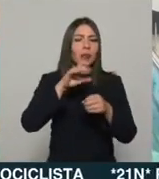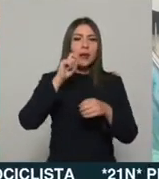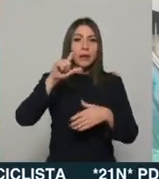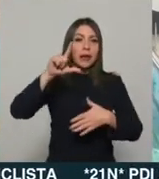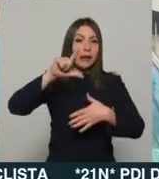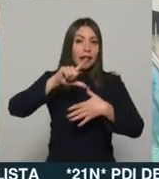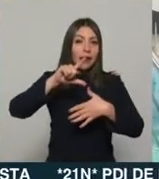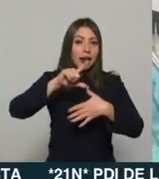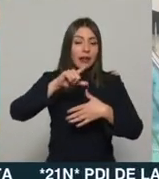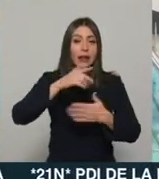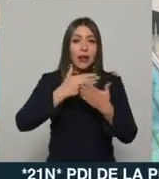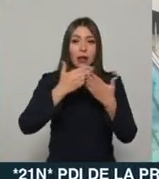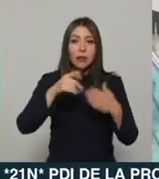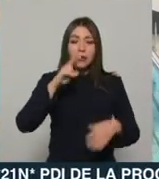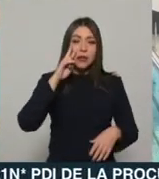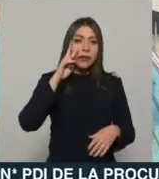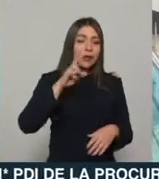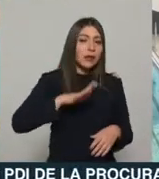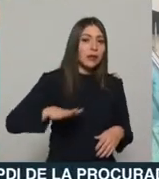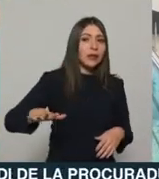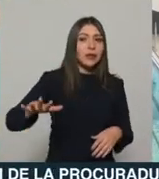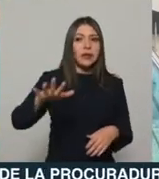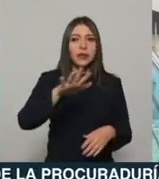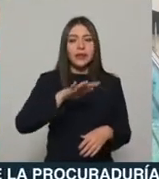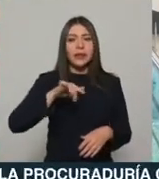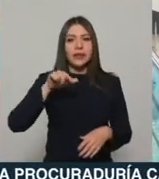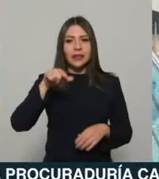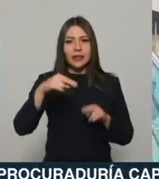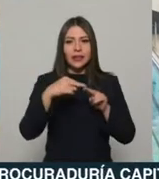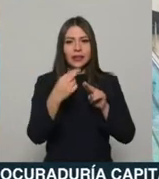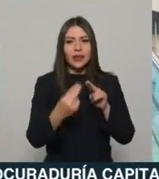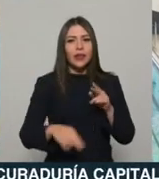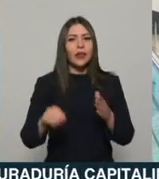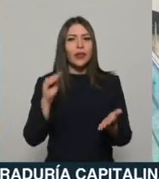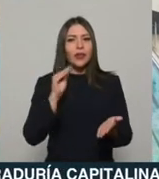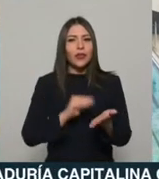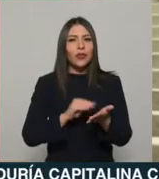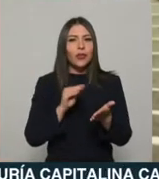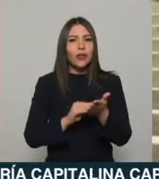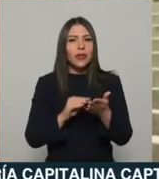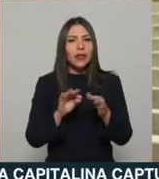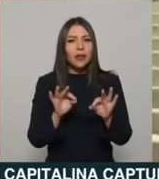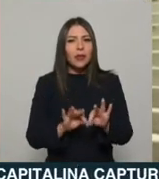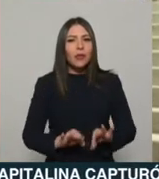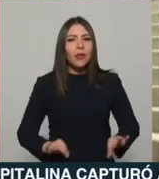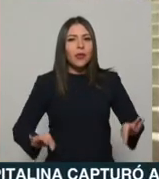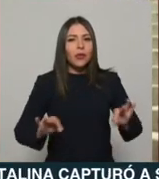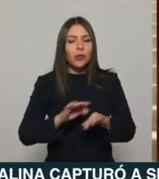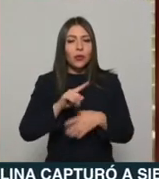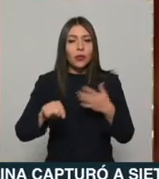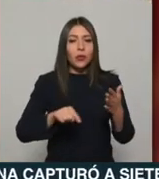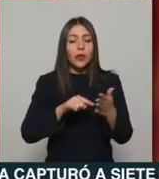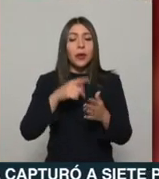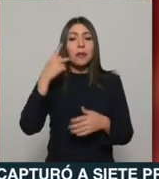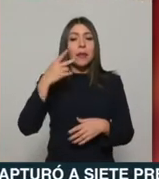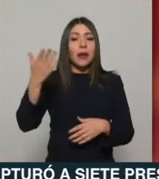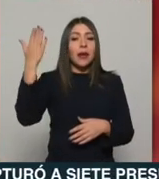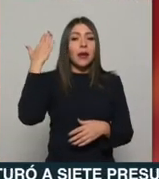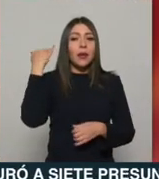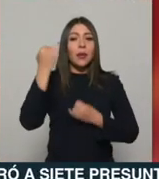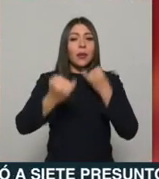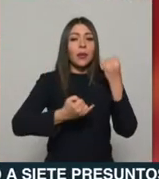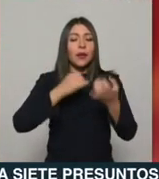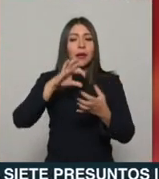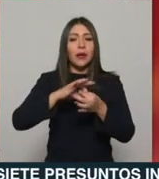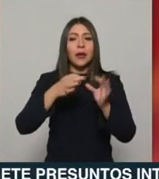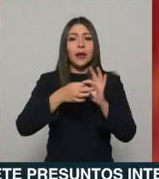hoy, si nosotros volteamos a nuestro alrededor, mantiene esa esencia el recinto, pero para los Juegos Olímpicos del 68, por